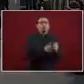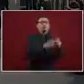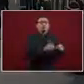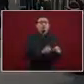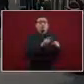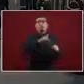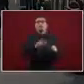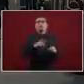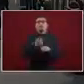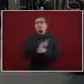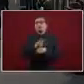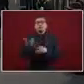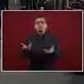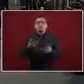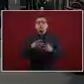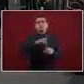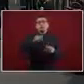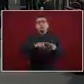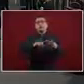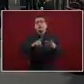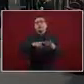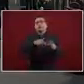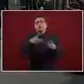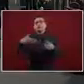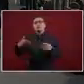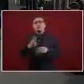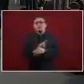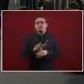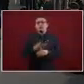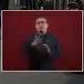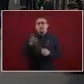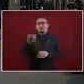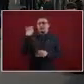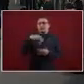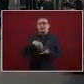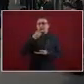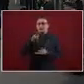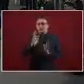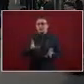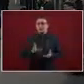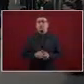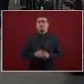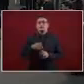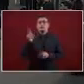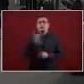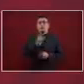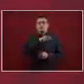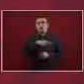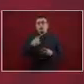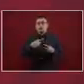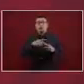detienen y entonces ya se acaba? Y otra parte que hay más y que no se entiende. Pero eso ya se dijo. O sea, al momento que se detiene